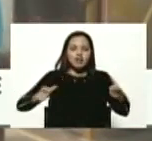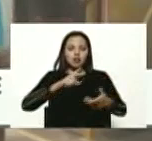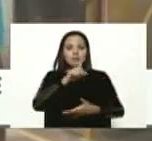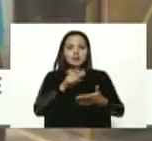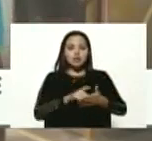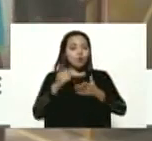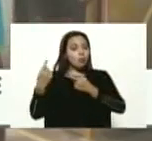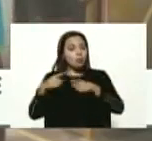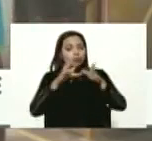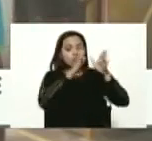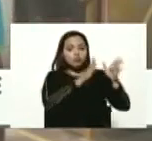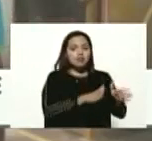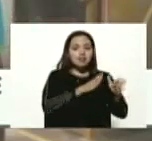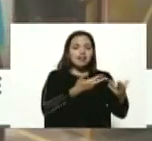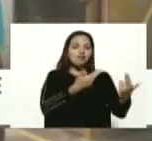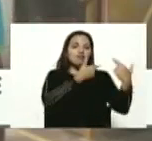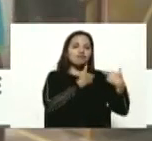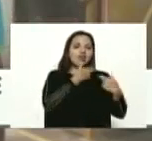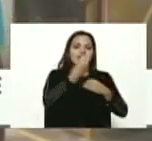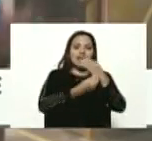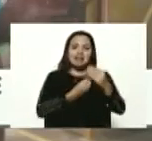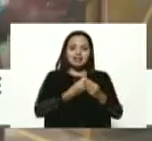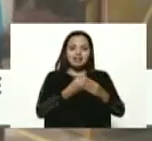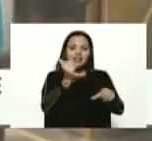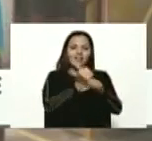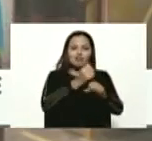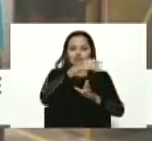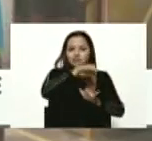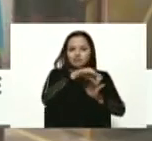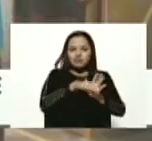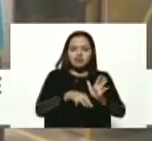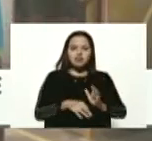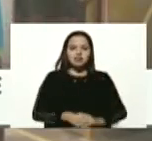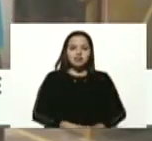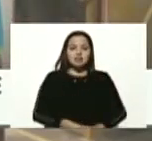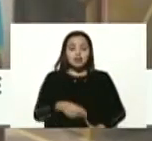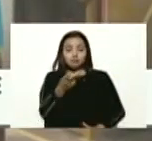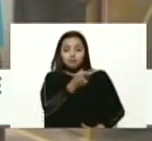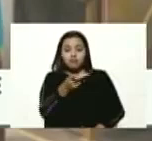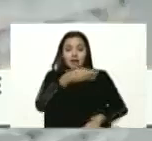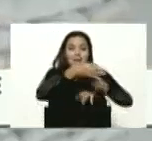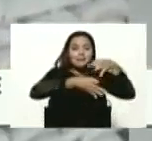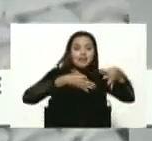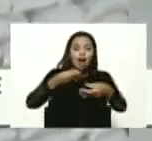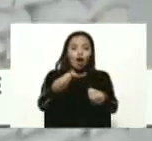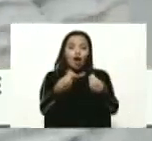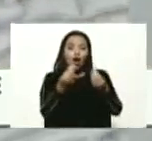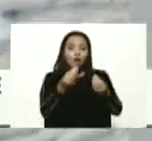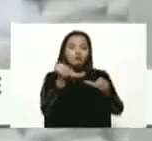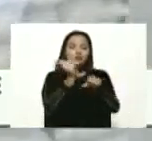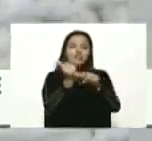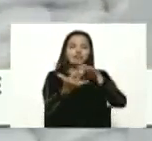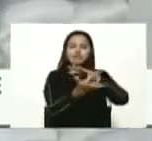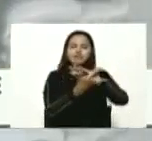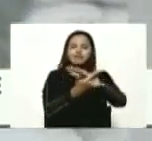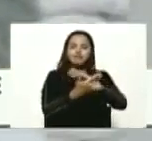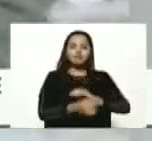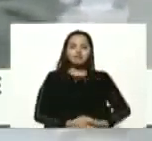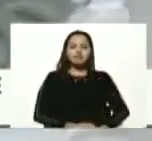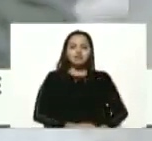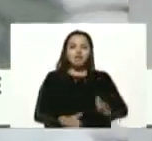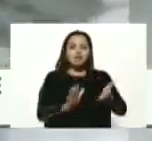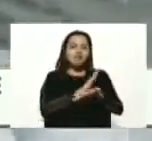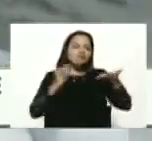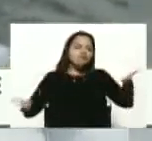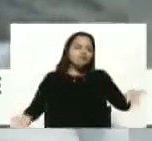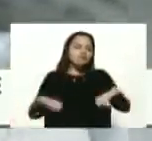Jorge Pérez, el gerente de producción de esta semilla, que es quien nos va a dar las especificaciones técnicas en base a lo que es el